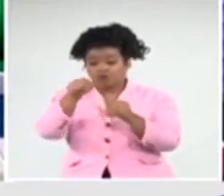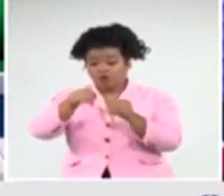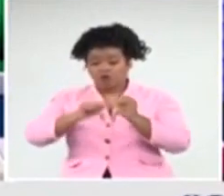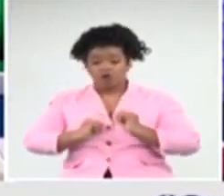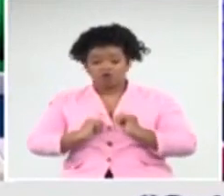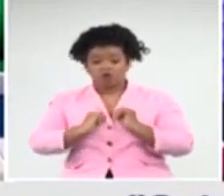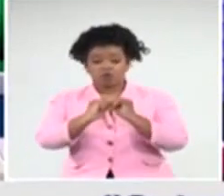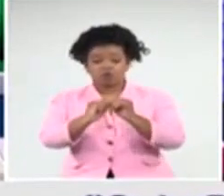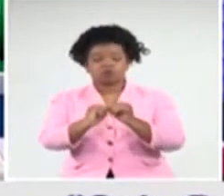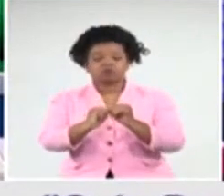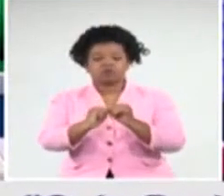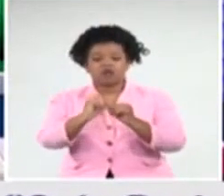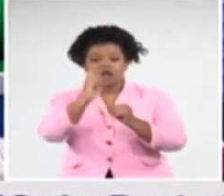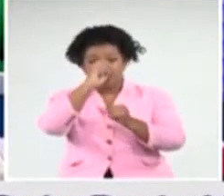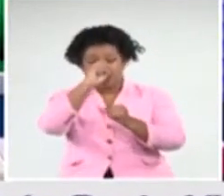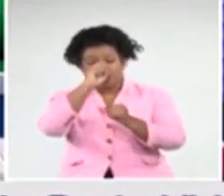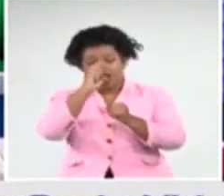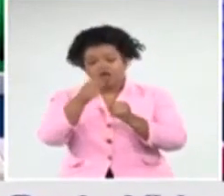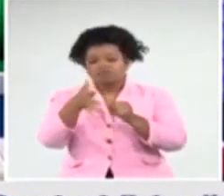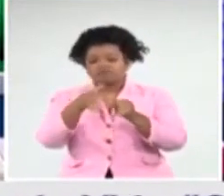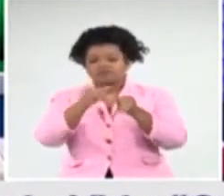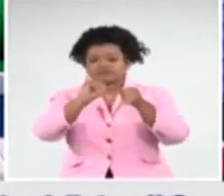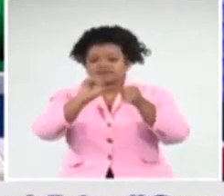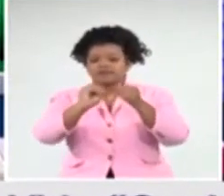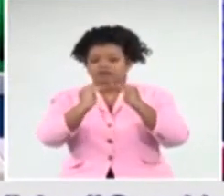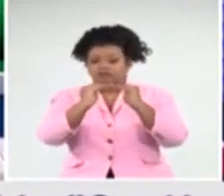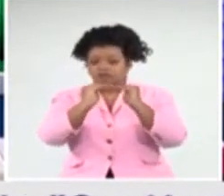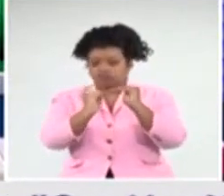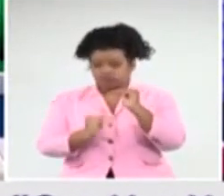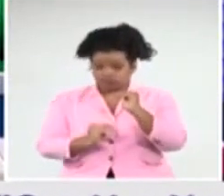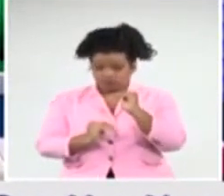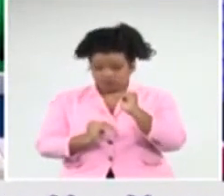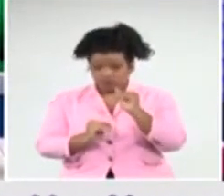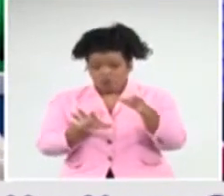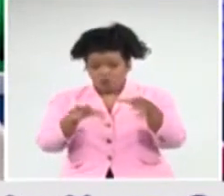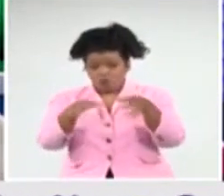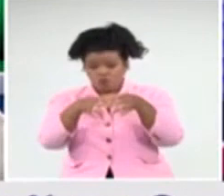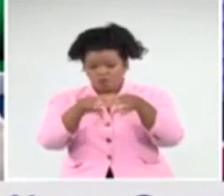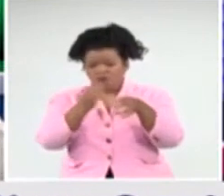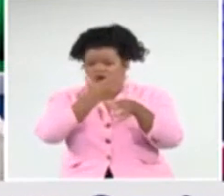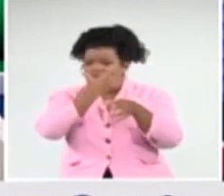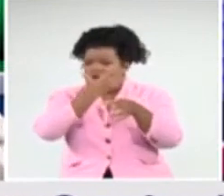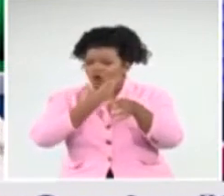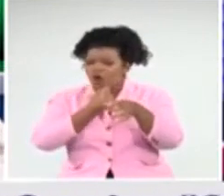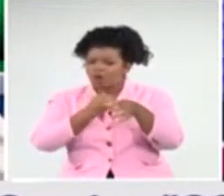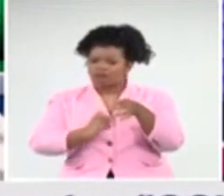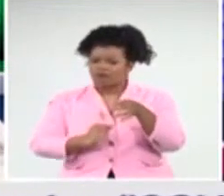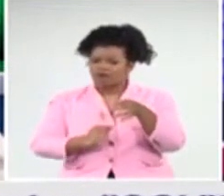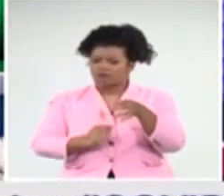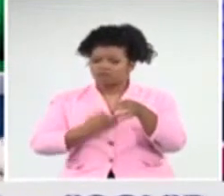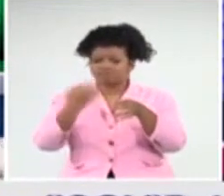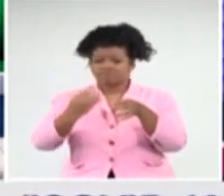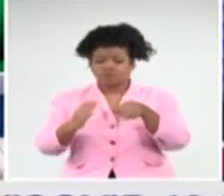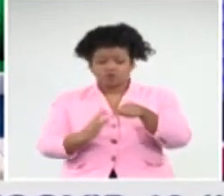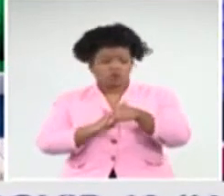tenían menos de 60 años de edad. Grupos muy jóvenes, comportamiento que no